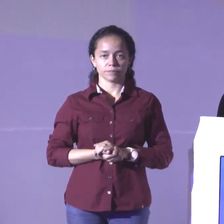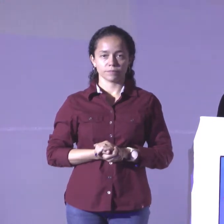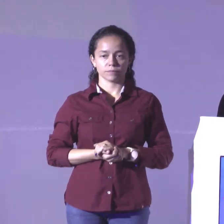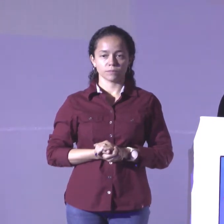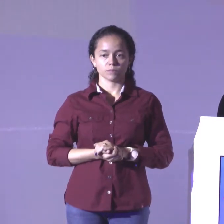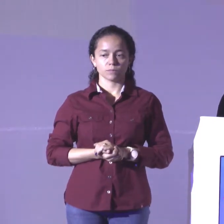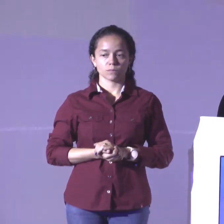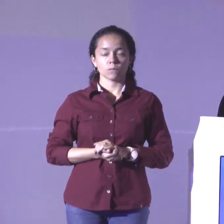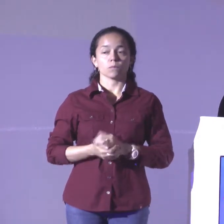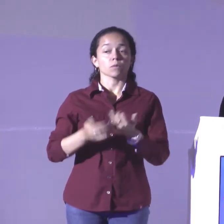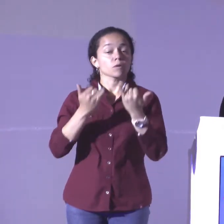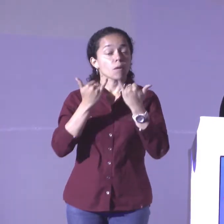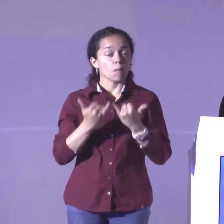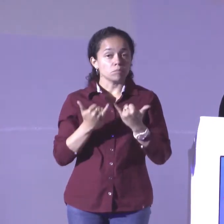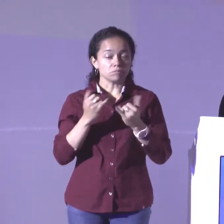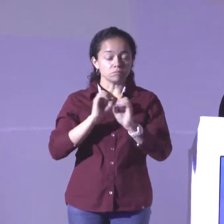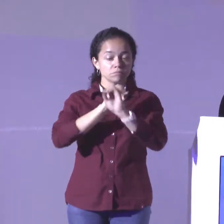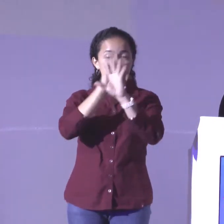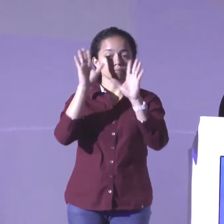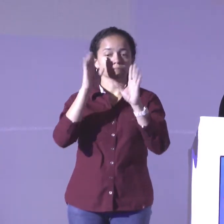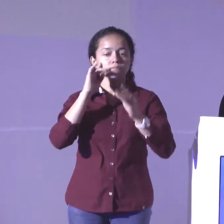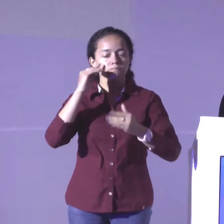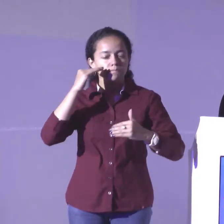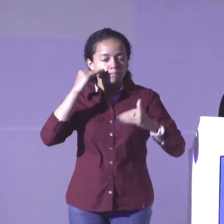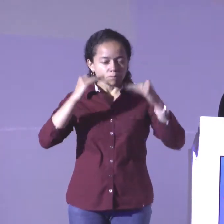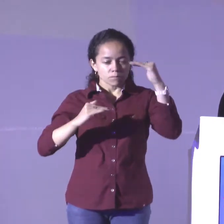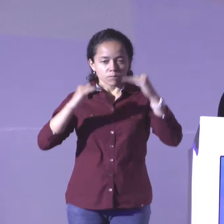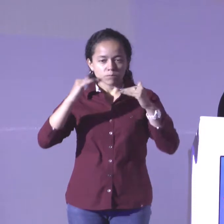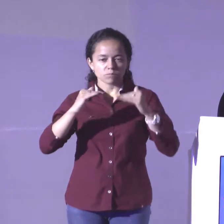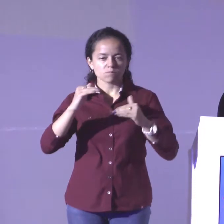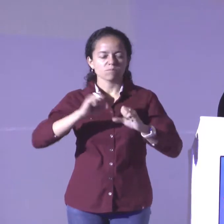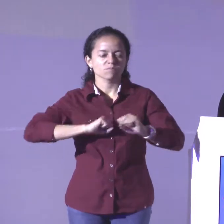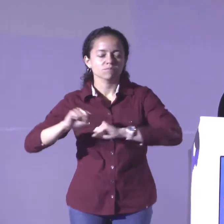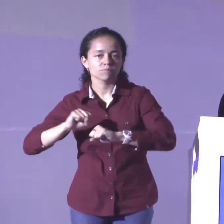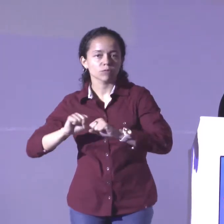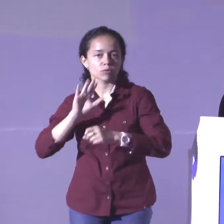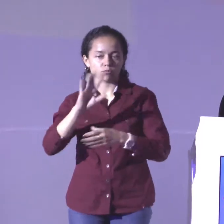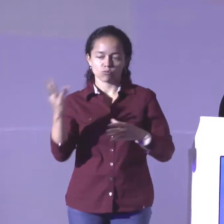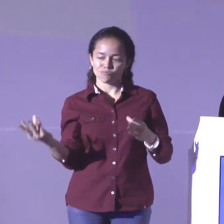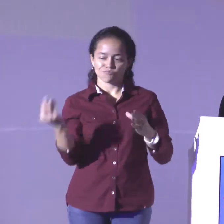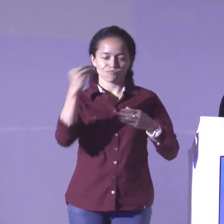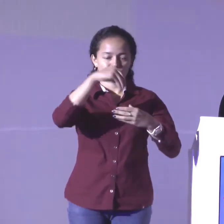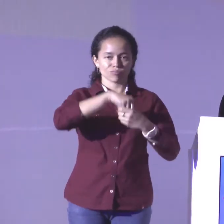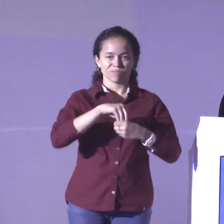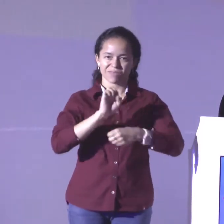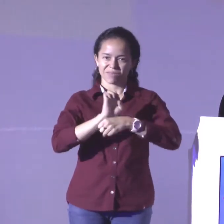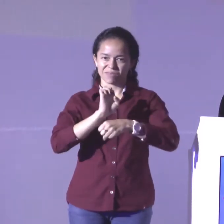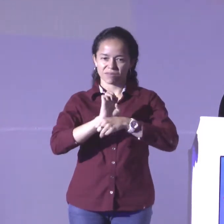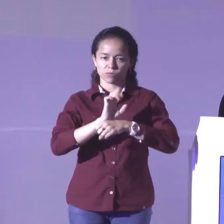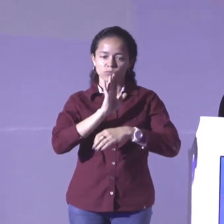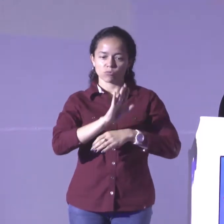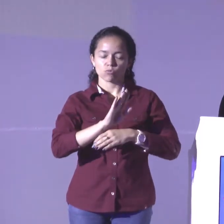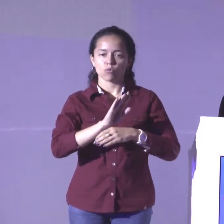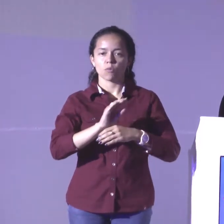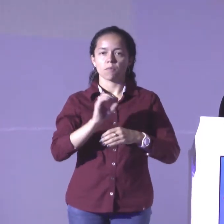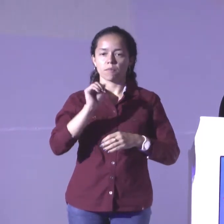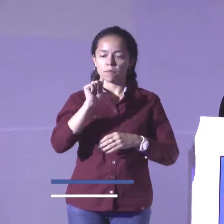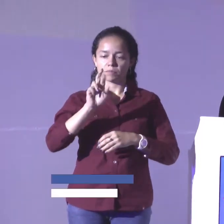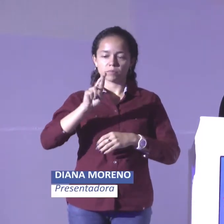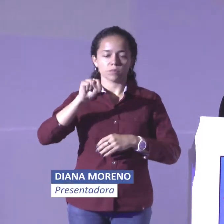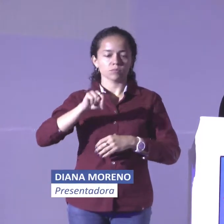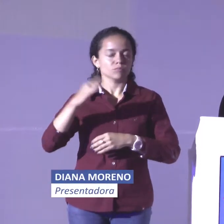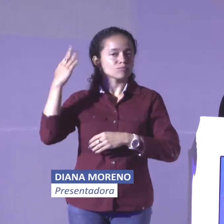En la mañana de hoy presentaremos un balance de la gestión de la Agencia para la Reincorporación y la Normalización ARN durante el